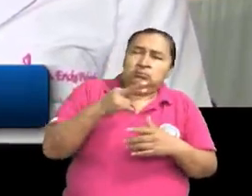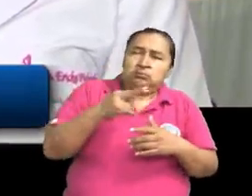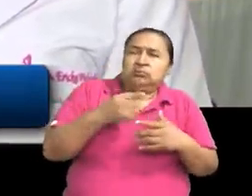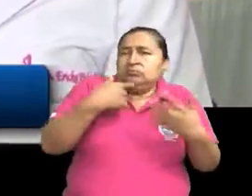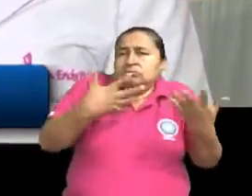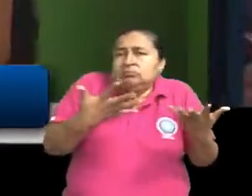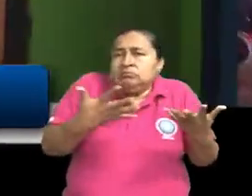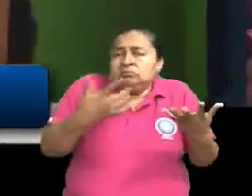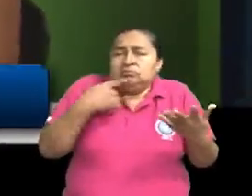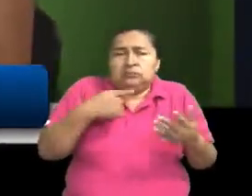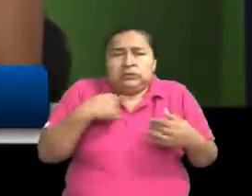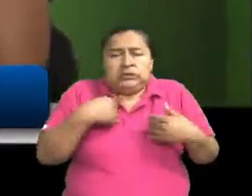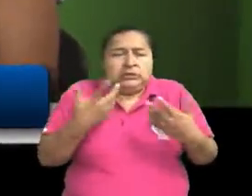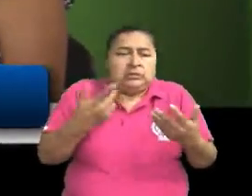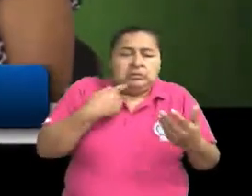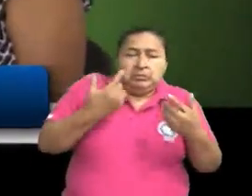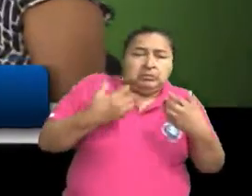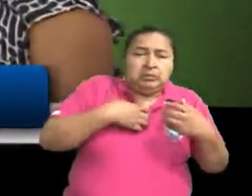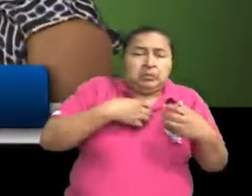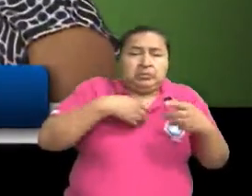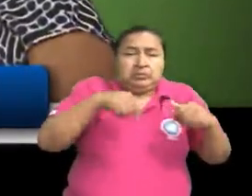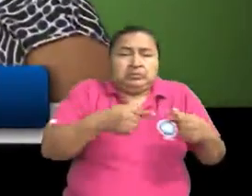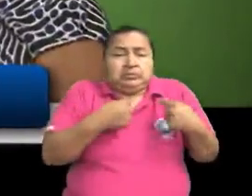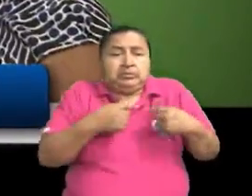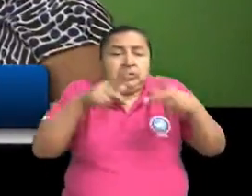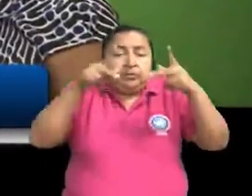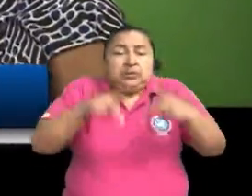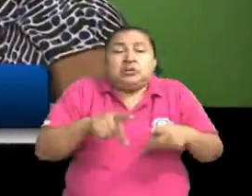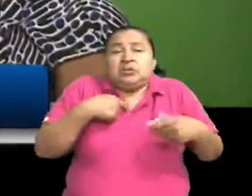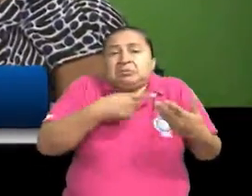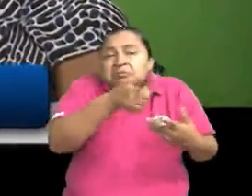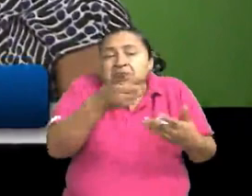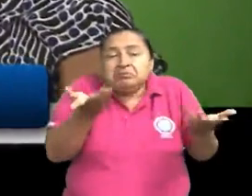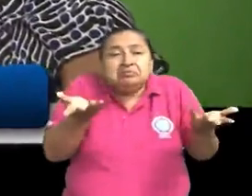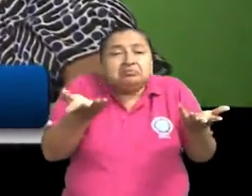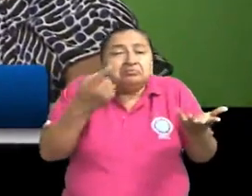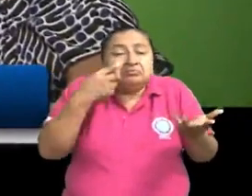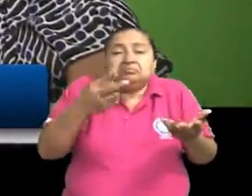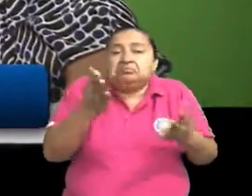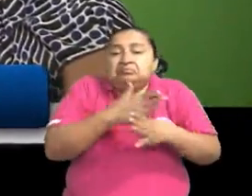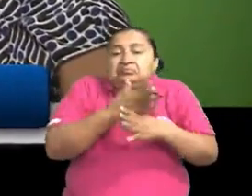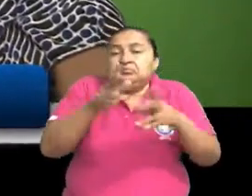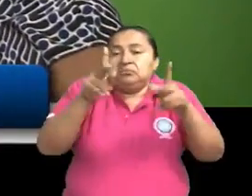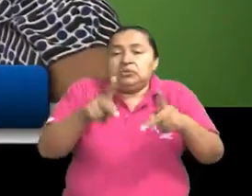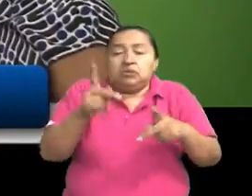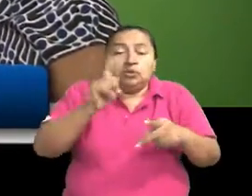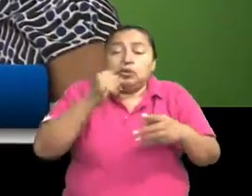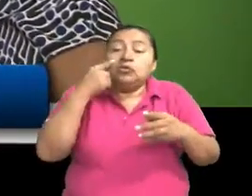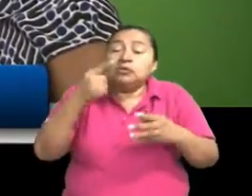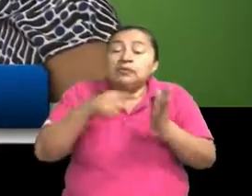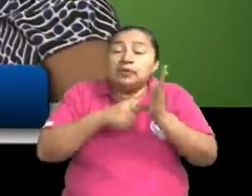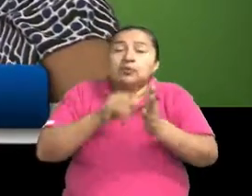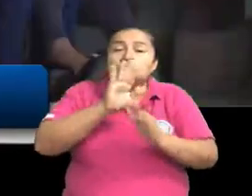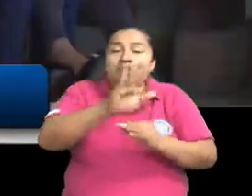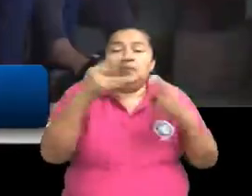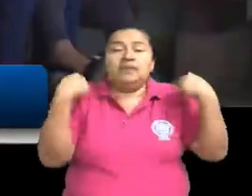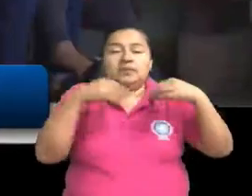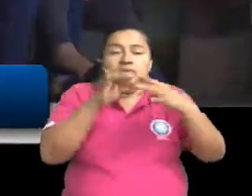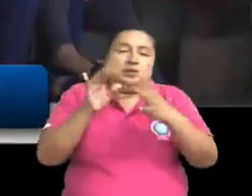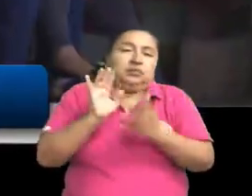hay ninguna razón para exponerse con personas que no demuestren su profesionalismo,